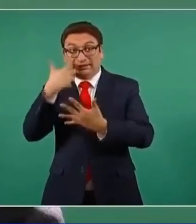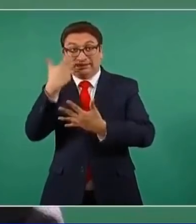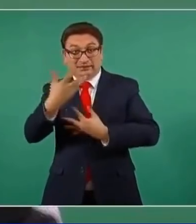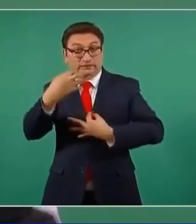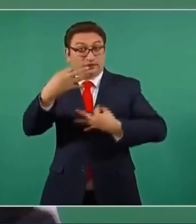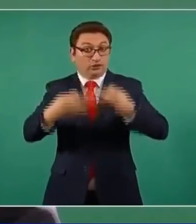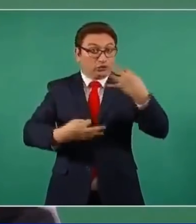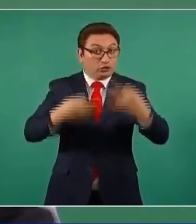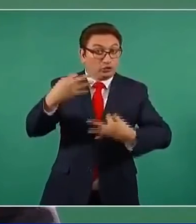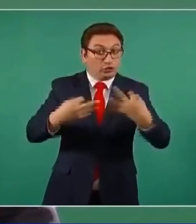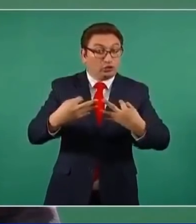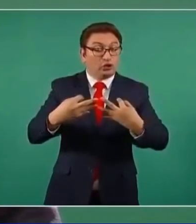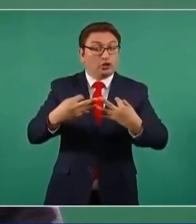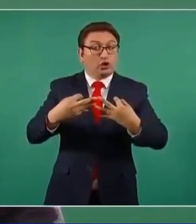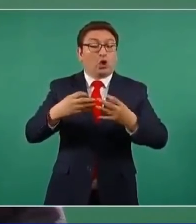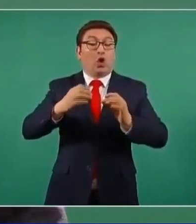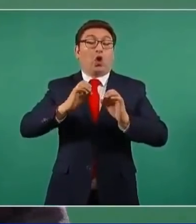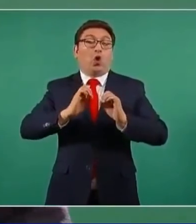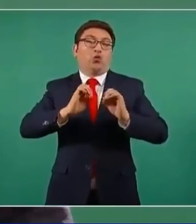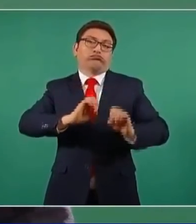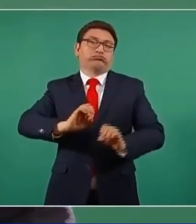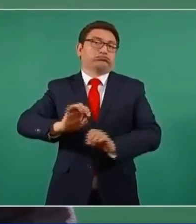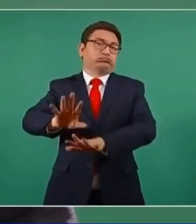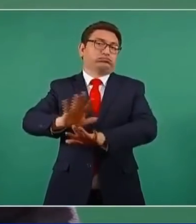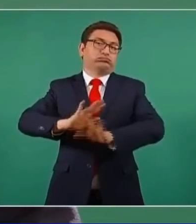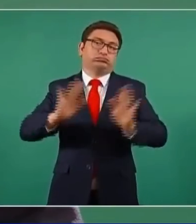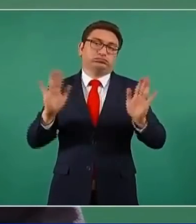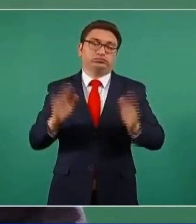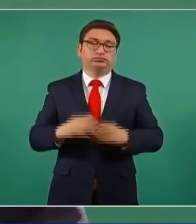le damos la vuelta a la hoja